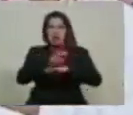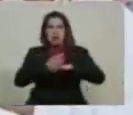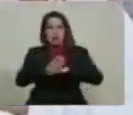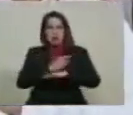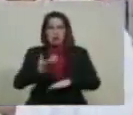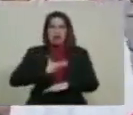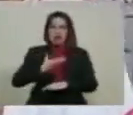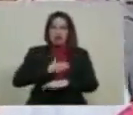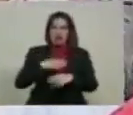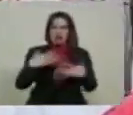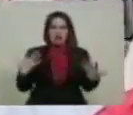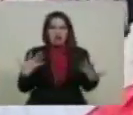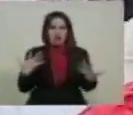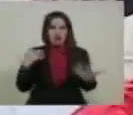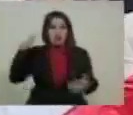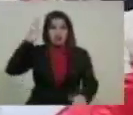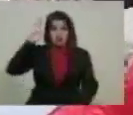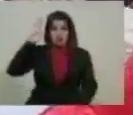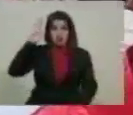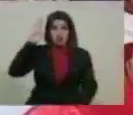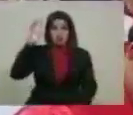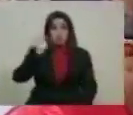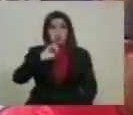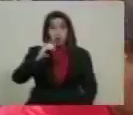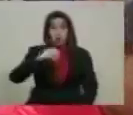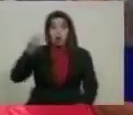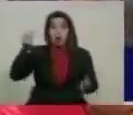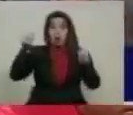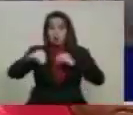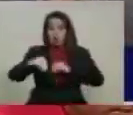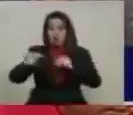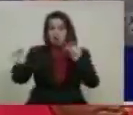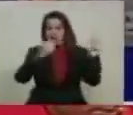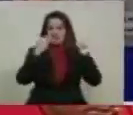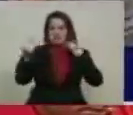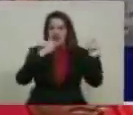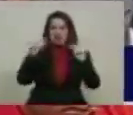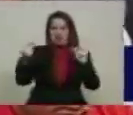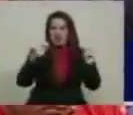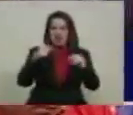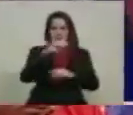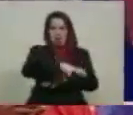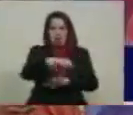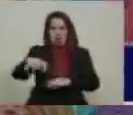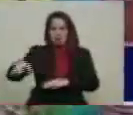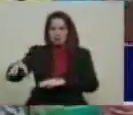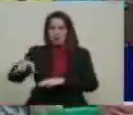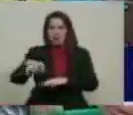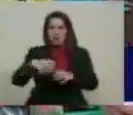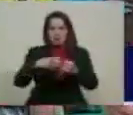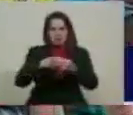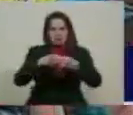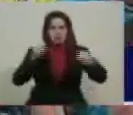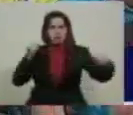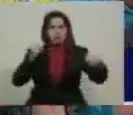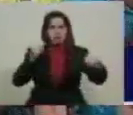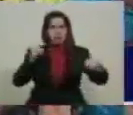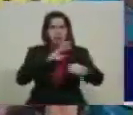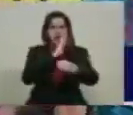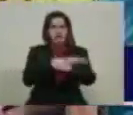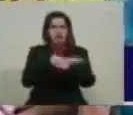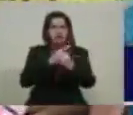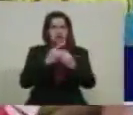gobernadores. Levanten la mano los que están de acuerdo que hayan peleas estadales, regionales, que dividan las fuerzas